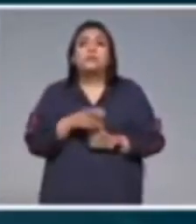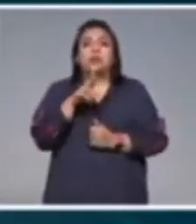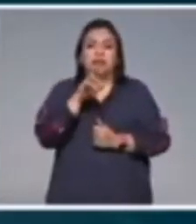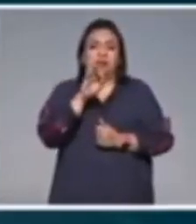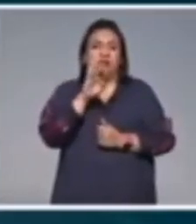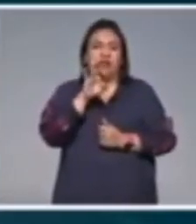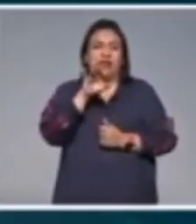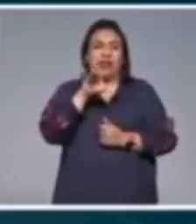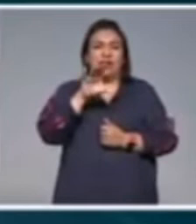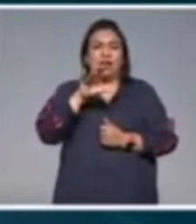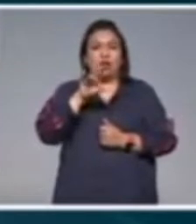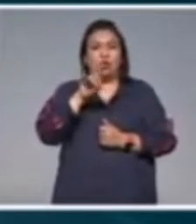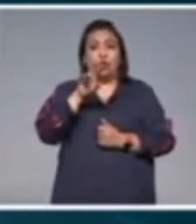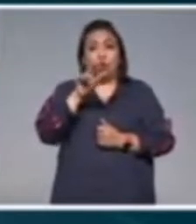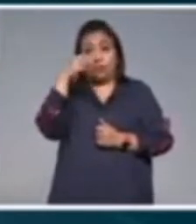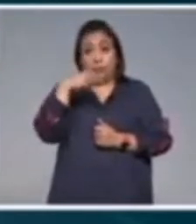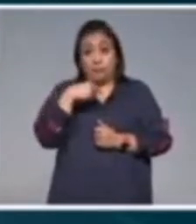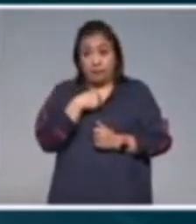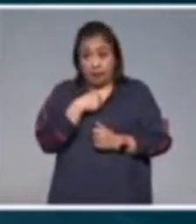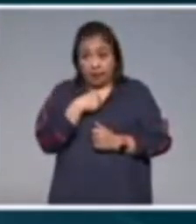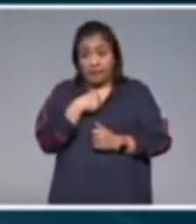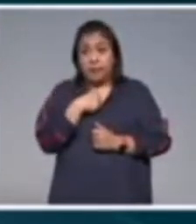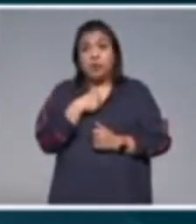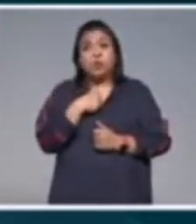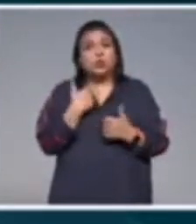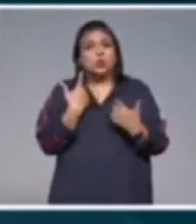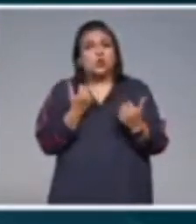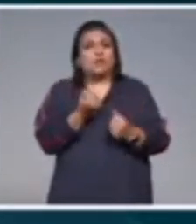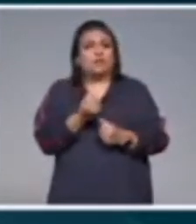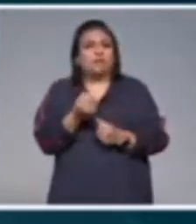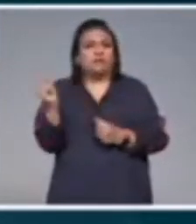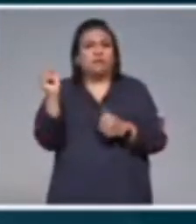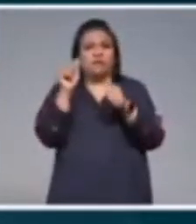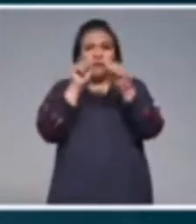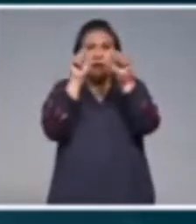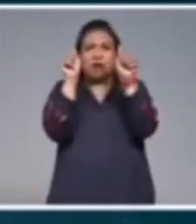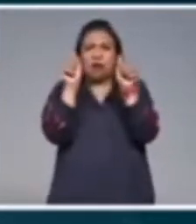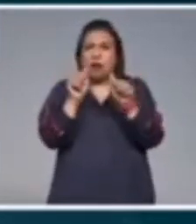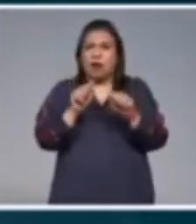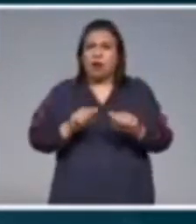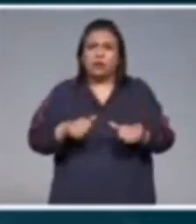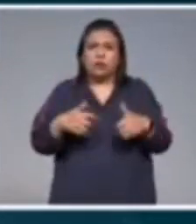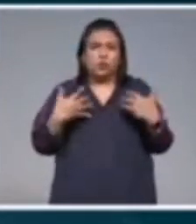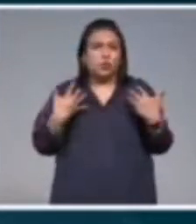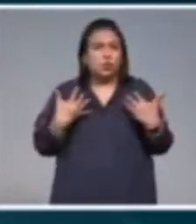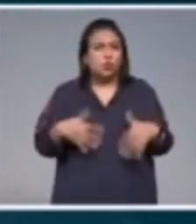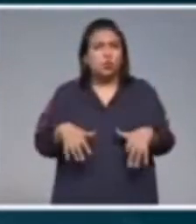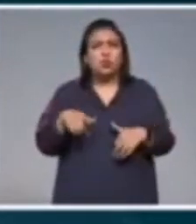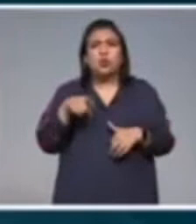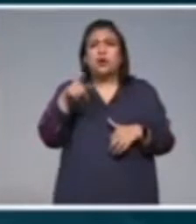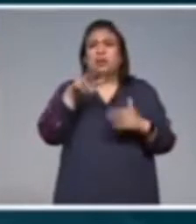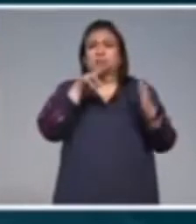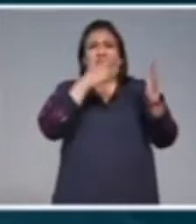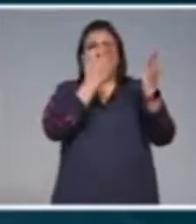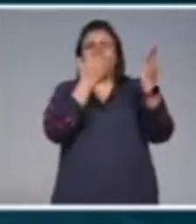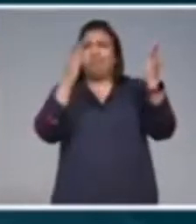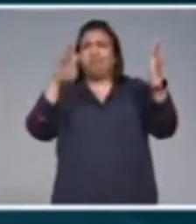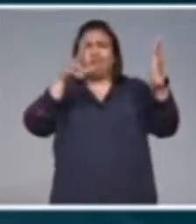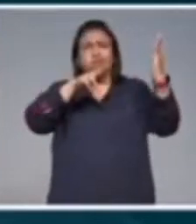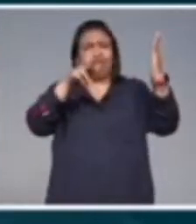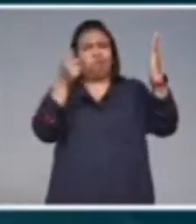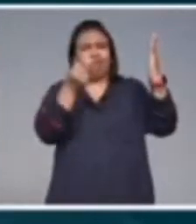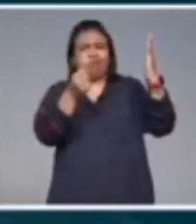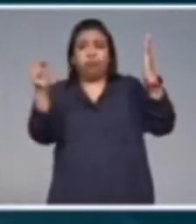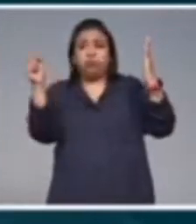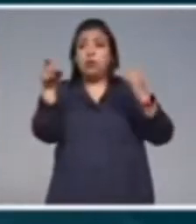Rafael Cauduro es para mí un gran, gran artista, un gran muralista que se ha